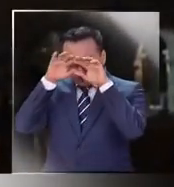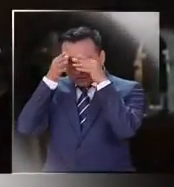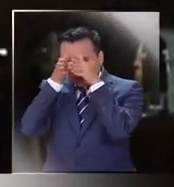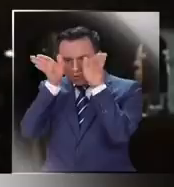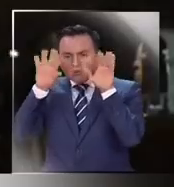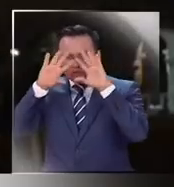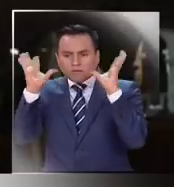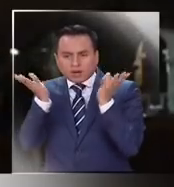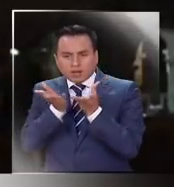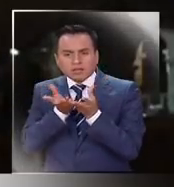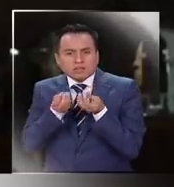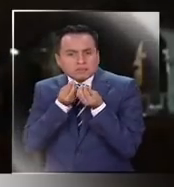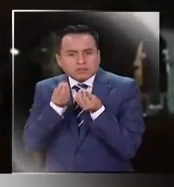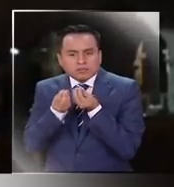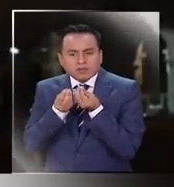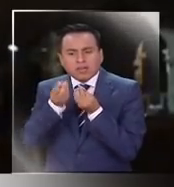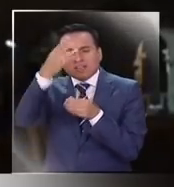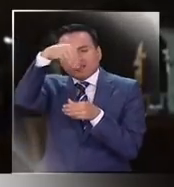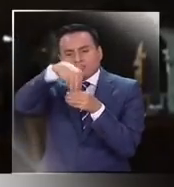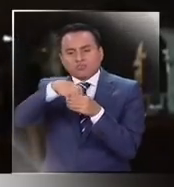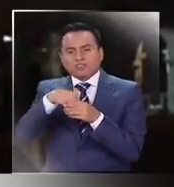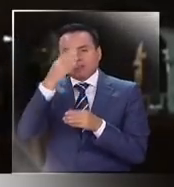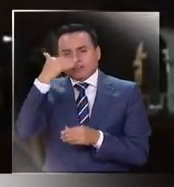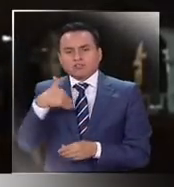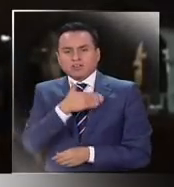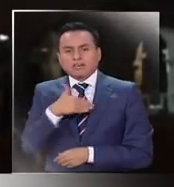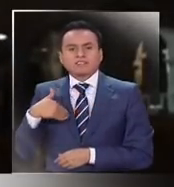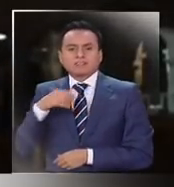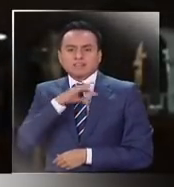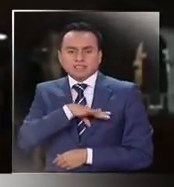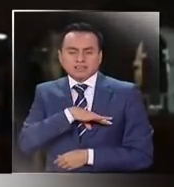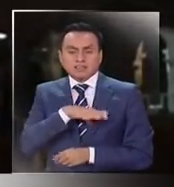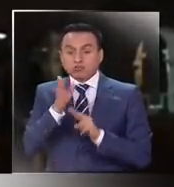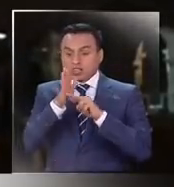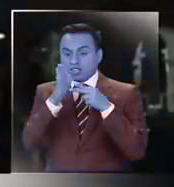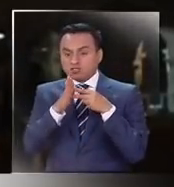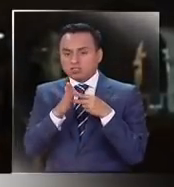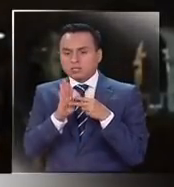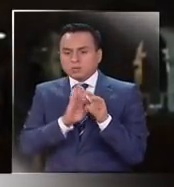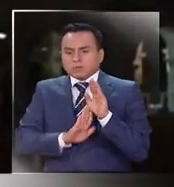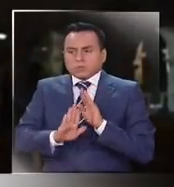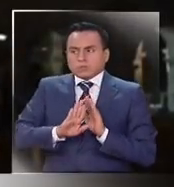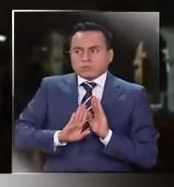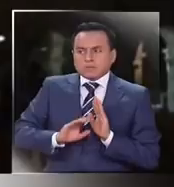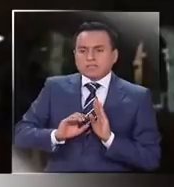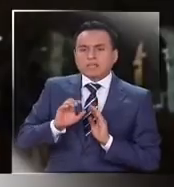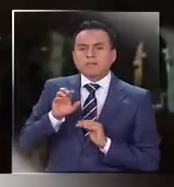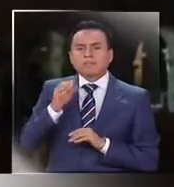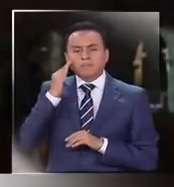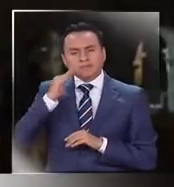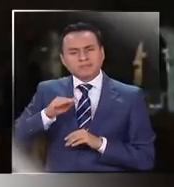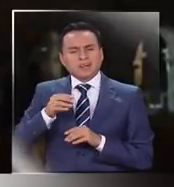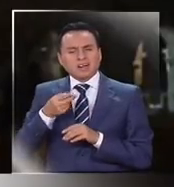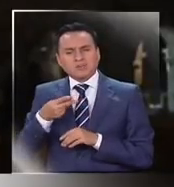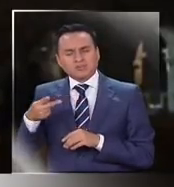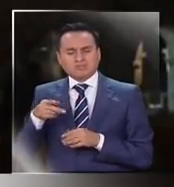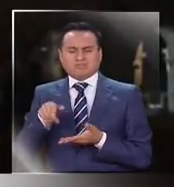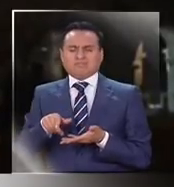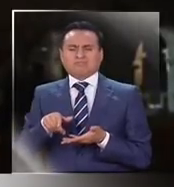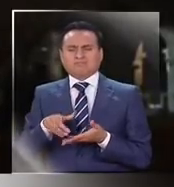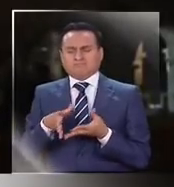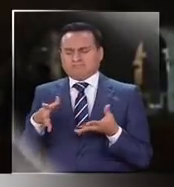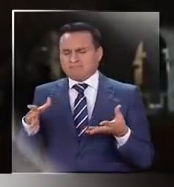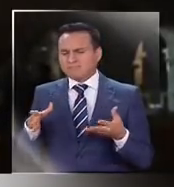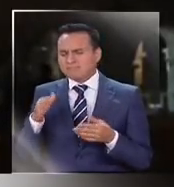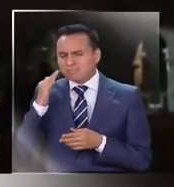lo que ha ocurrido al interior de la Iglesia Católica Chilena con estos casos de encubrimiento y de pedofilia que tanto daño han